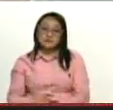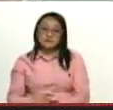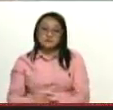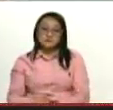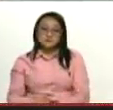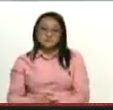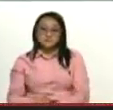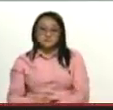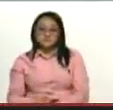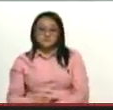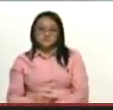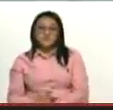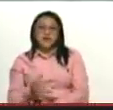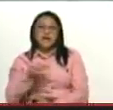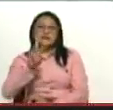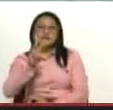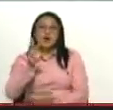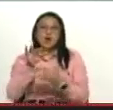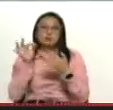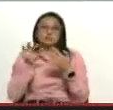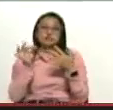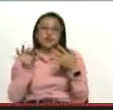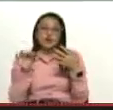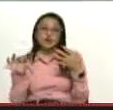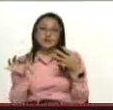tenemos tres opciones